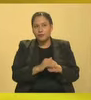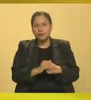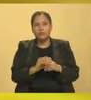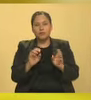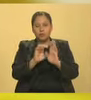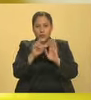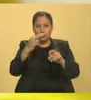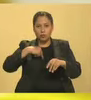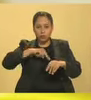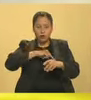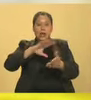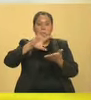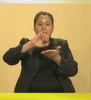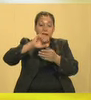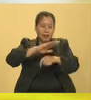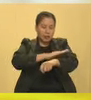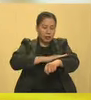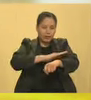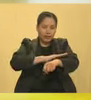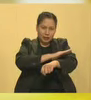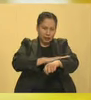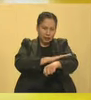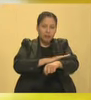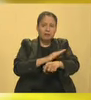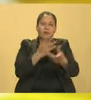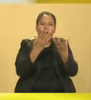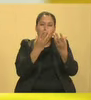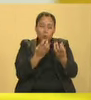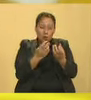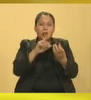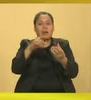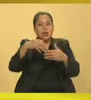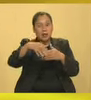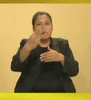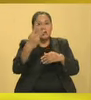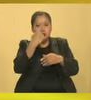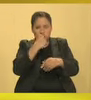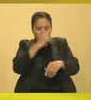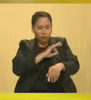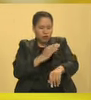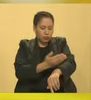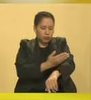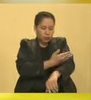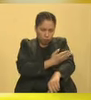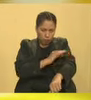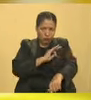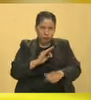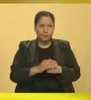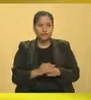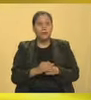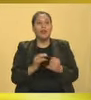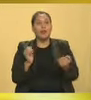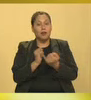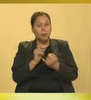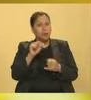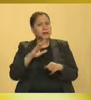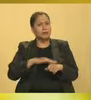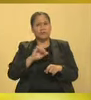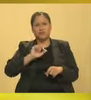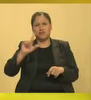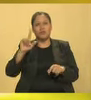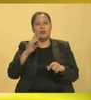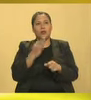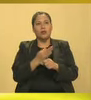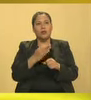hidratante y después de 3 horas podemos hacer este procedimiento. Muy bien. Luego, lo que verdaderamente sí es un adelanto muy importante la